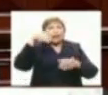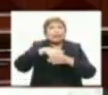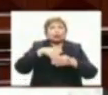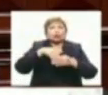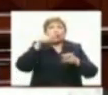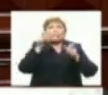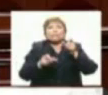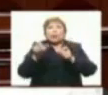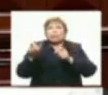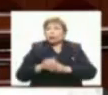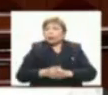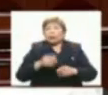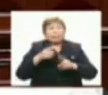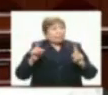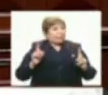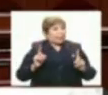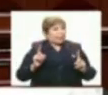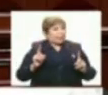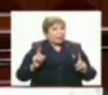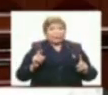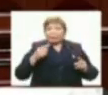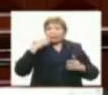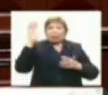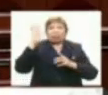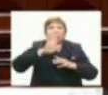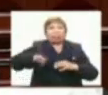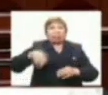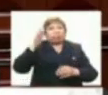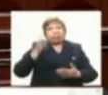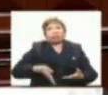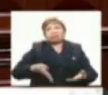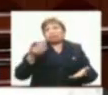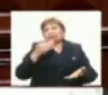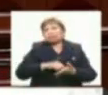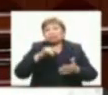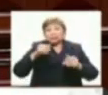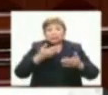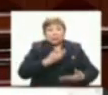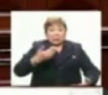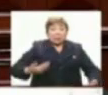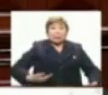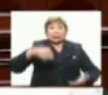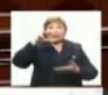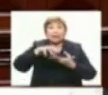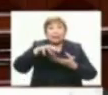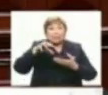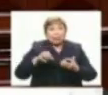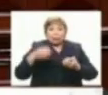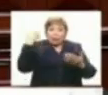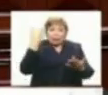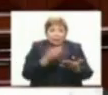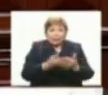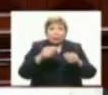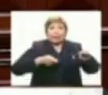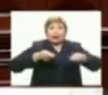popular, que sin embargo los han defraudado. Esta vez un gobierno del pueblo ha llegado